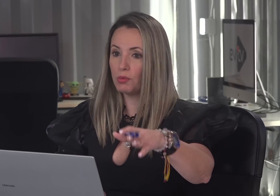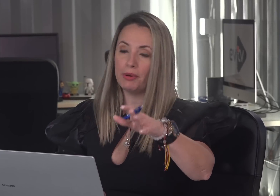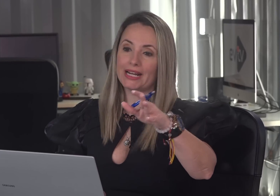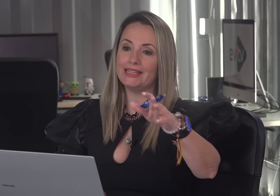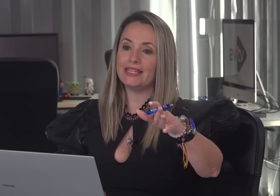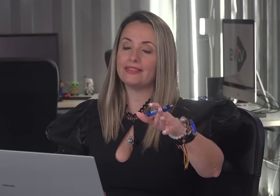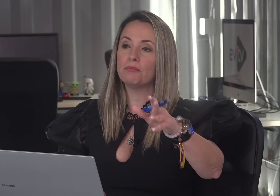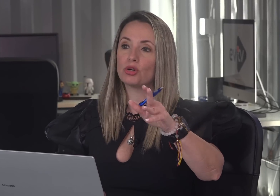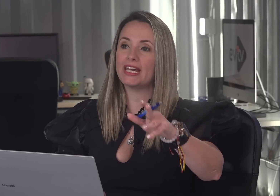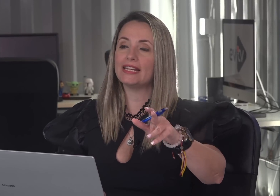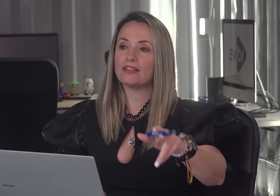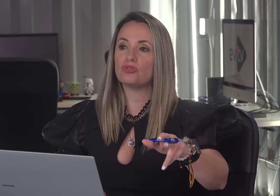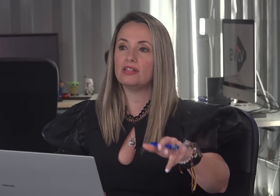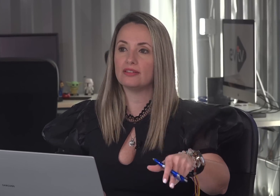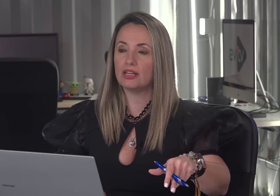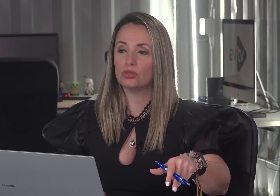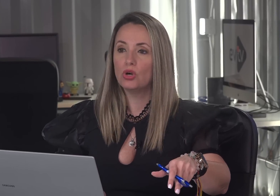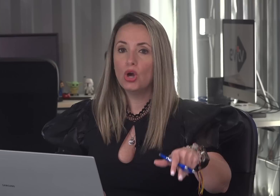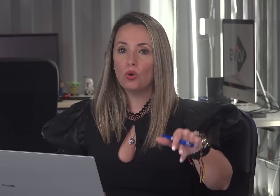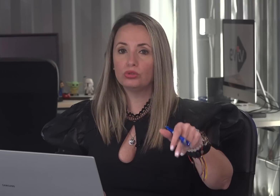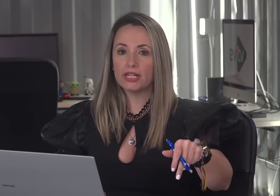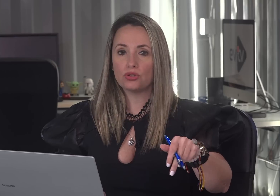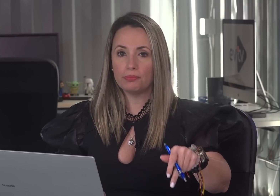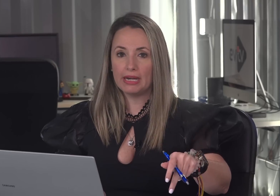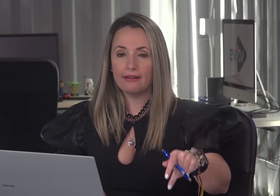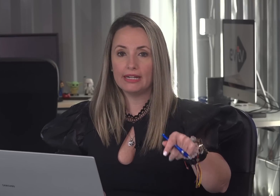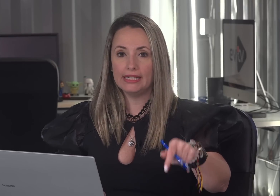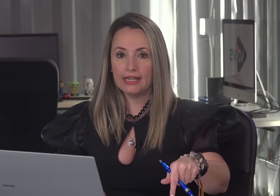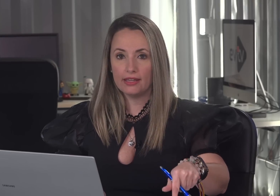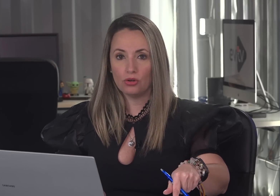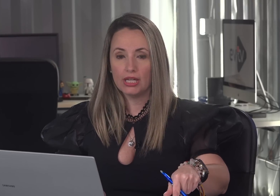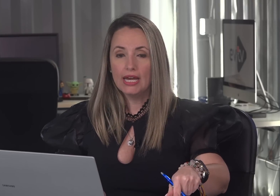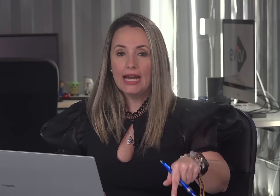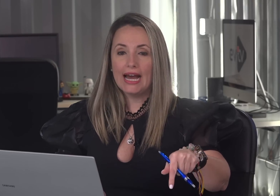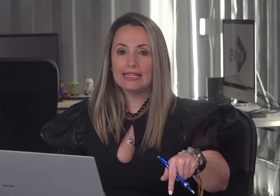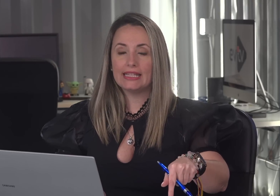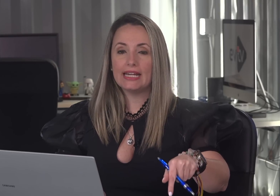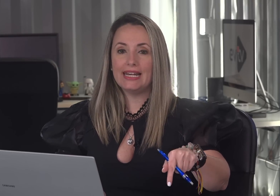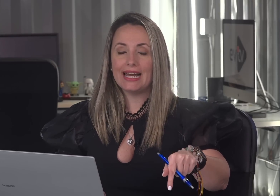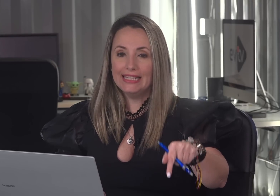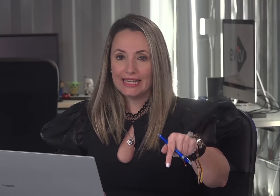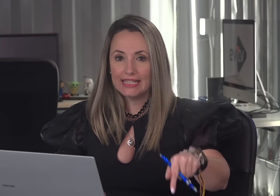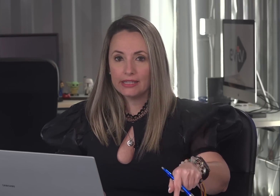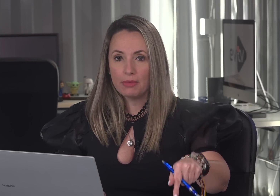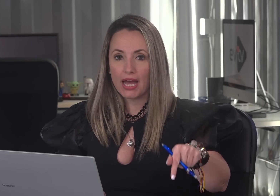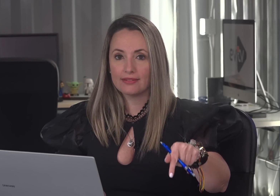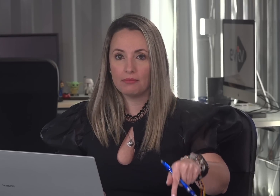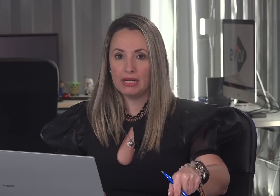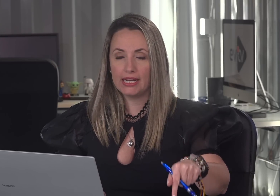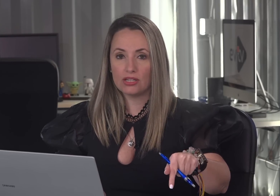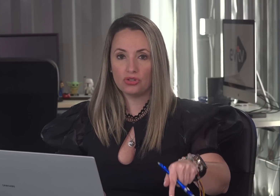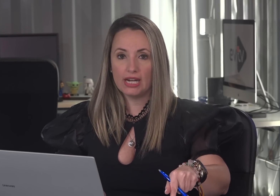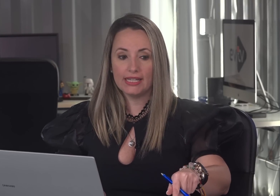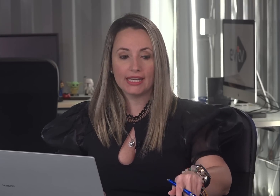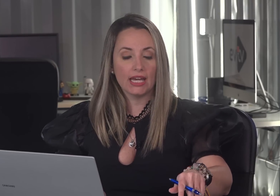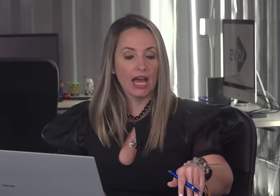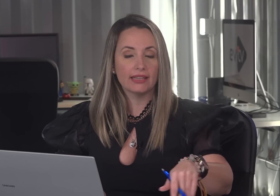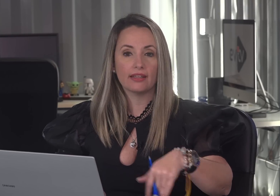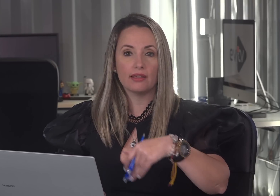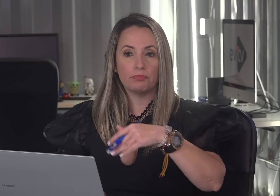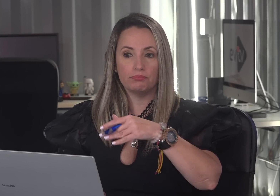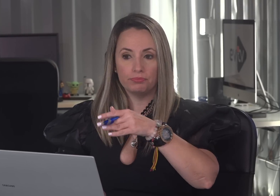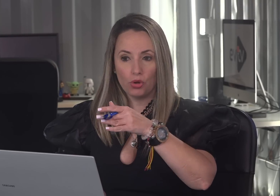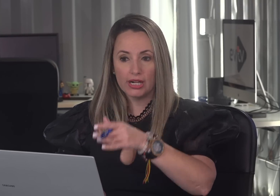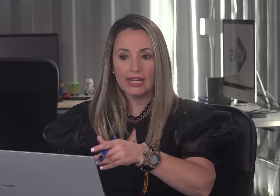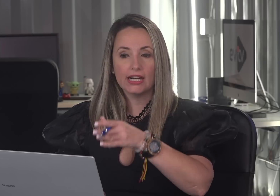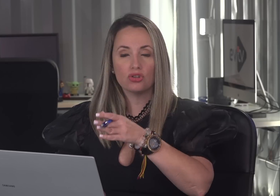Cabello como para que entiendan por qué él está solicitando un derecho de palabra el día de hoy ante la ilegítima Asamblea Nacional. Y es que antes